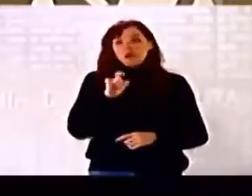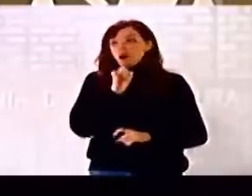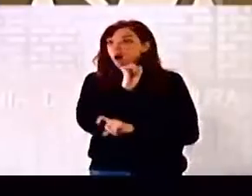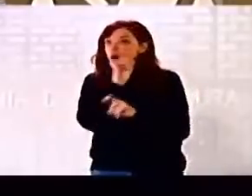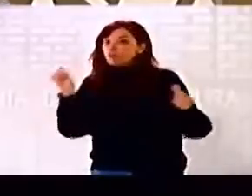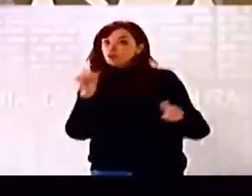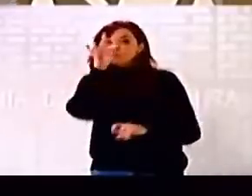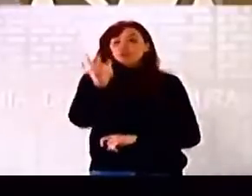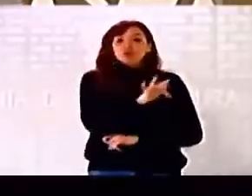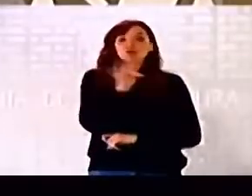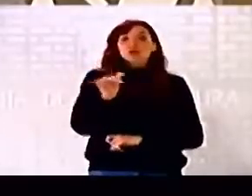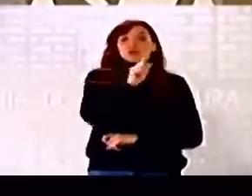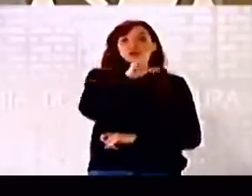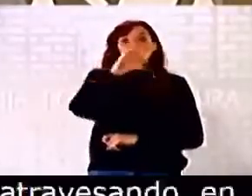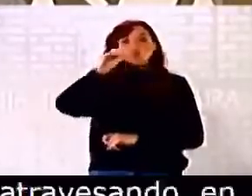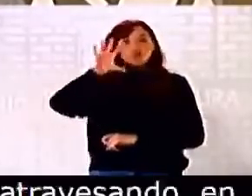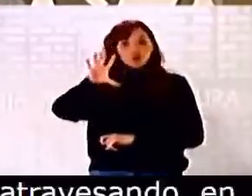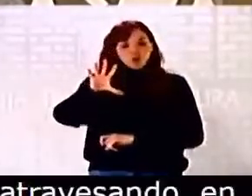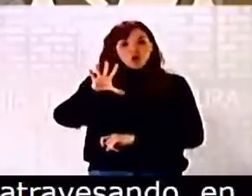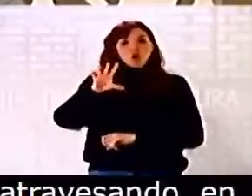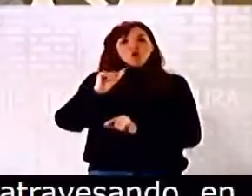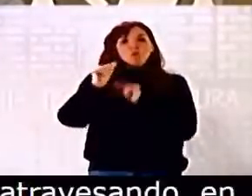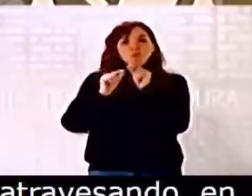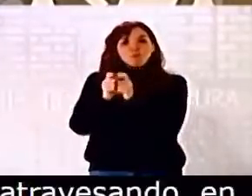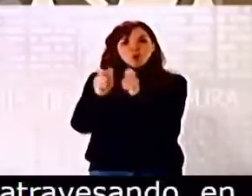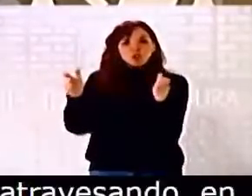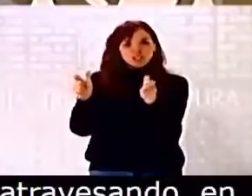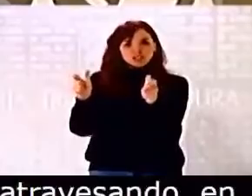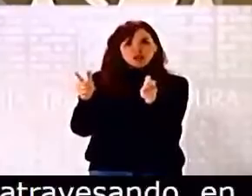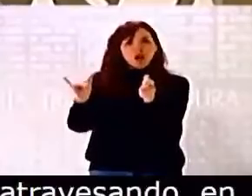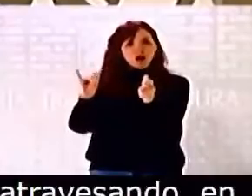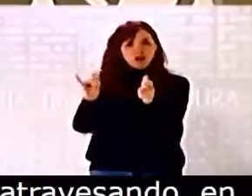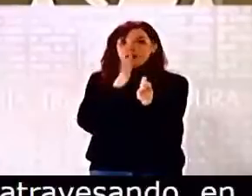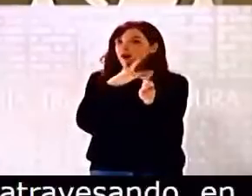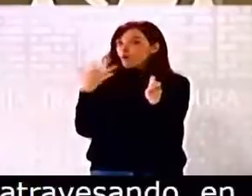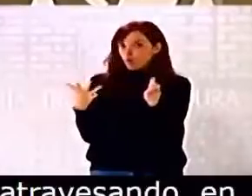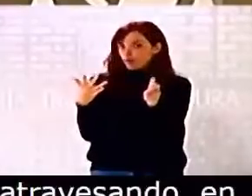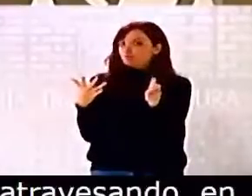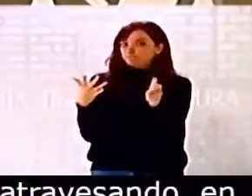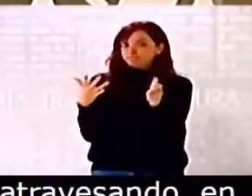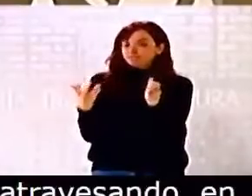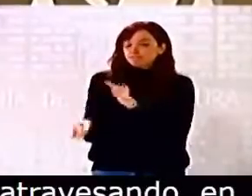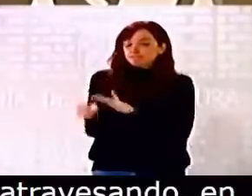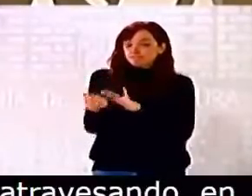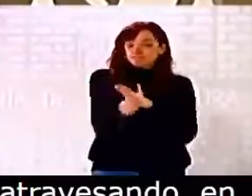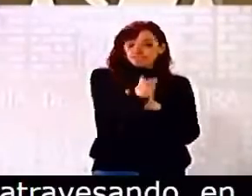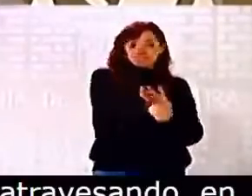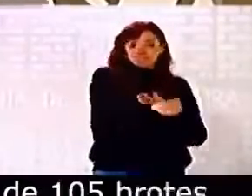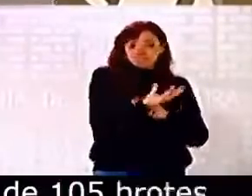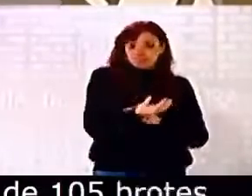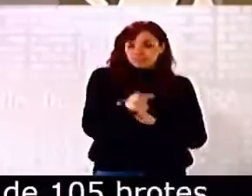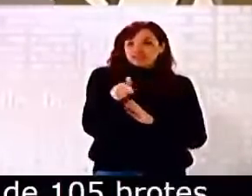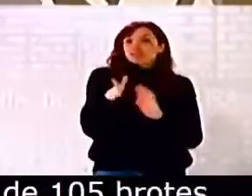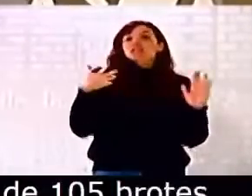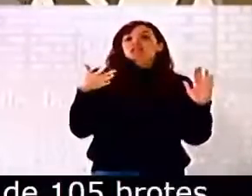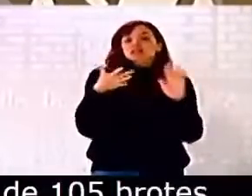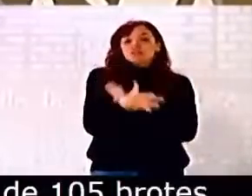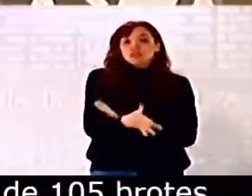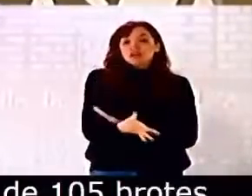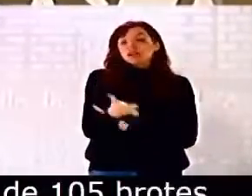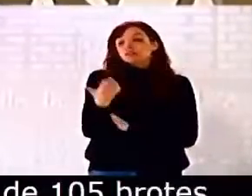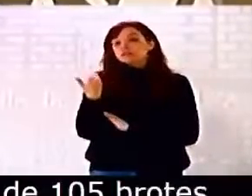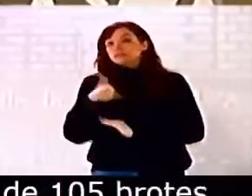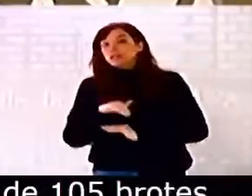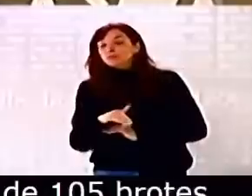un total de 105 brotes activos en este momento, lo que supone una